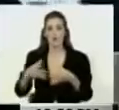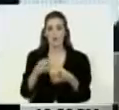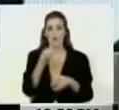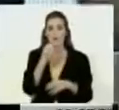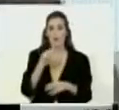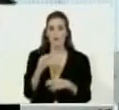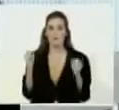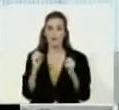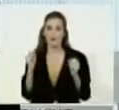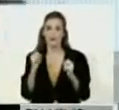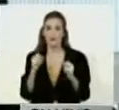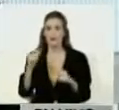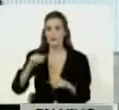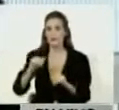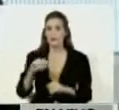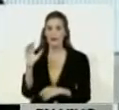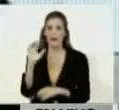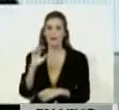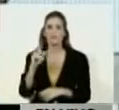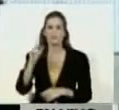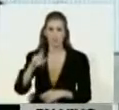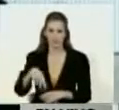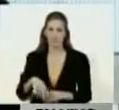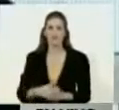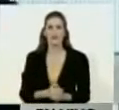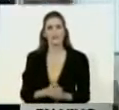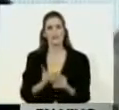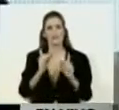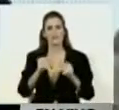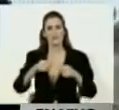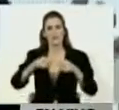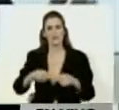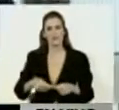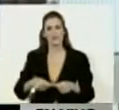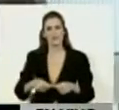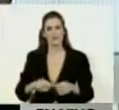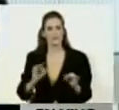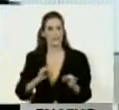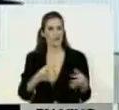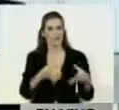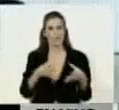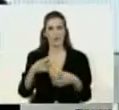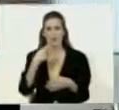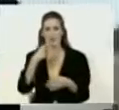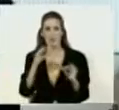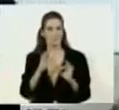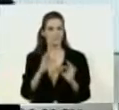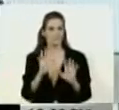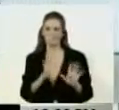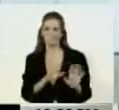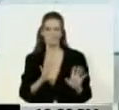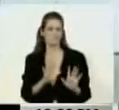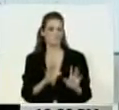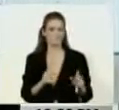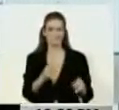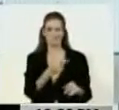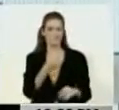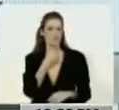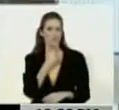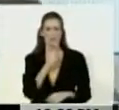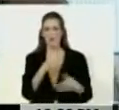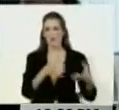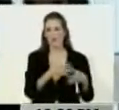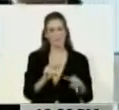en Mérida, aquí mismo en Caracas, etcétera, decidimos quedarnos sin militancia. No nos convencía ninguno de los dos